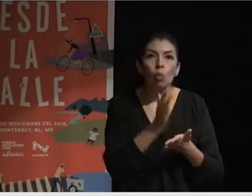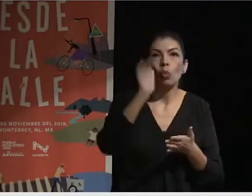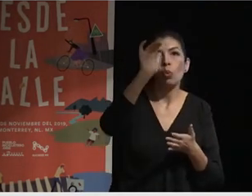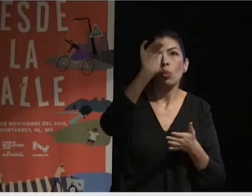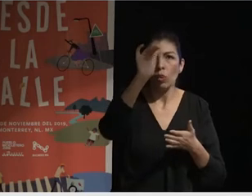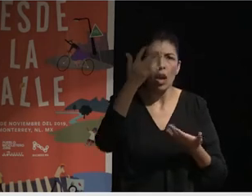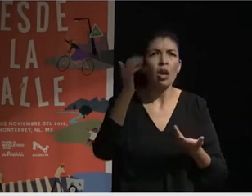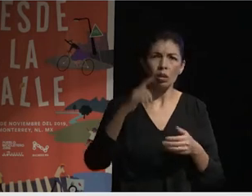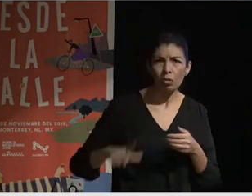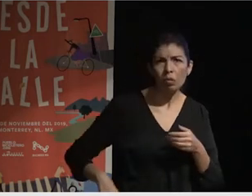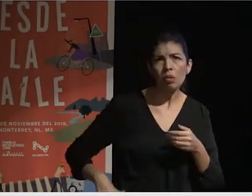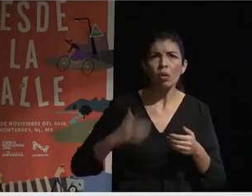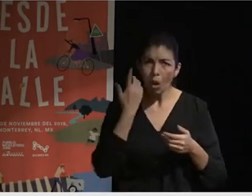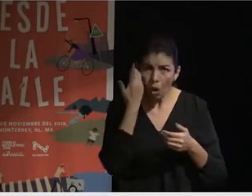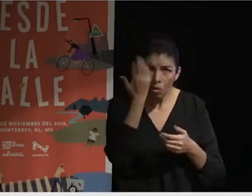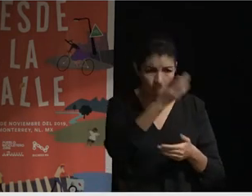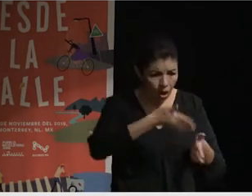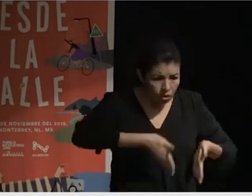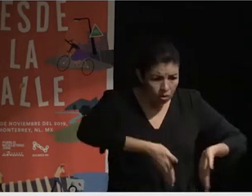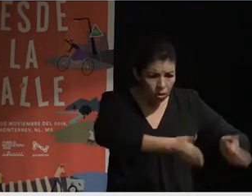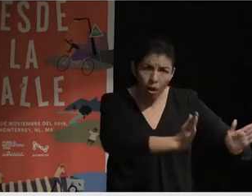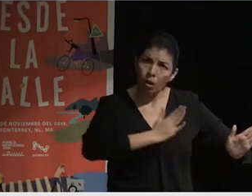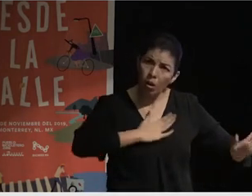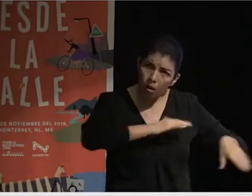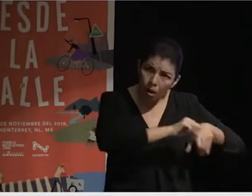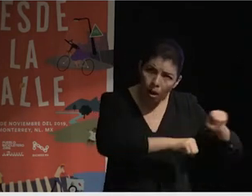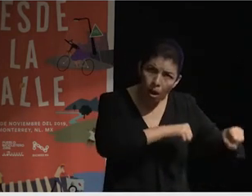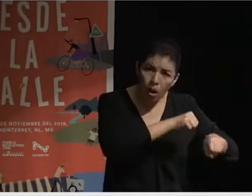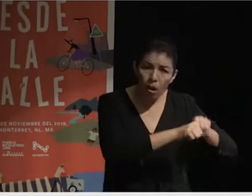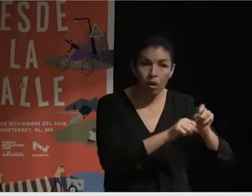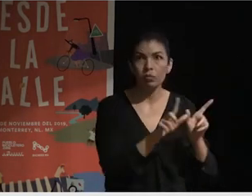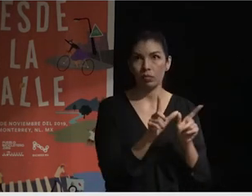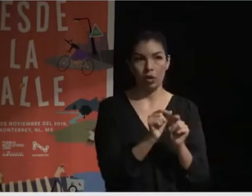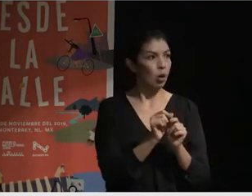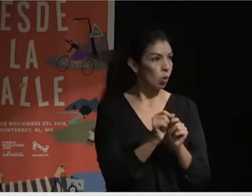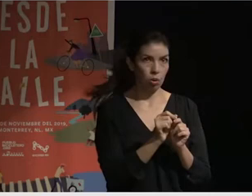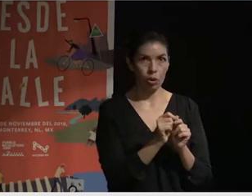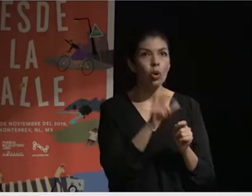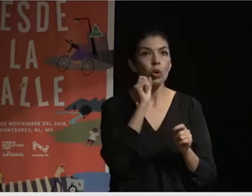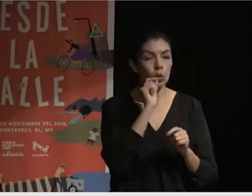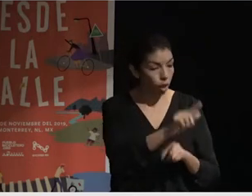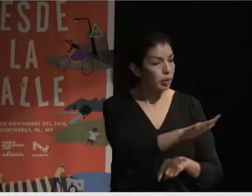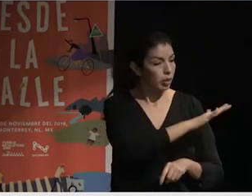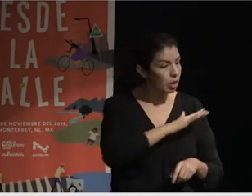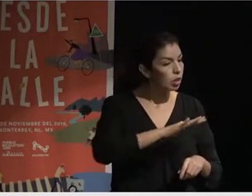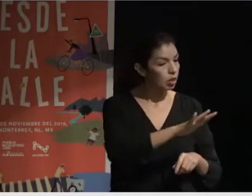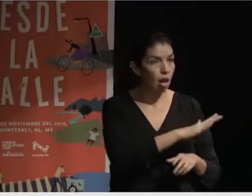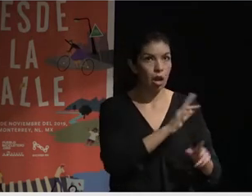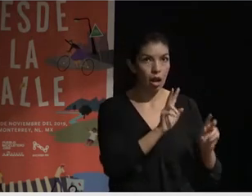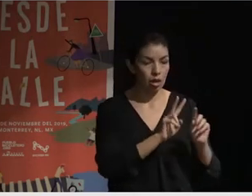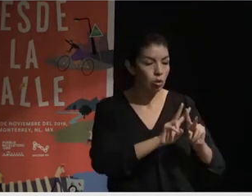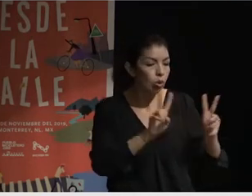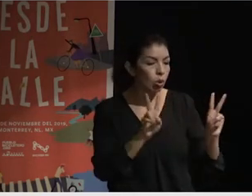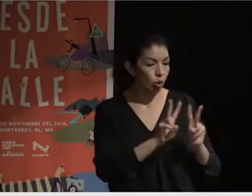vecinos, acercarnos y decirle: ¿sabes qué? Mira, nosotros estamos luchando por un espacio aquí, pero en conjunto, para que esto no afecte, ¿no?, la cuestión